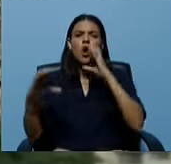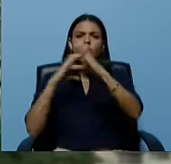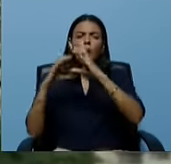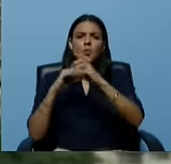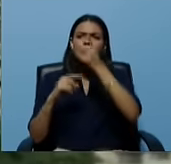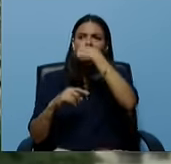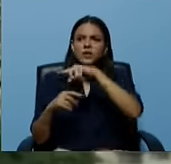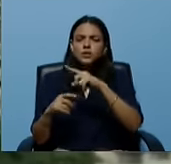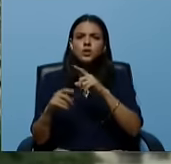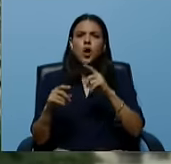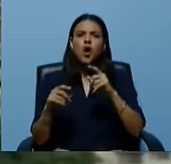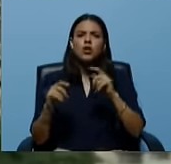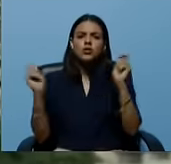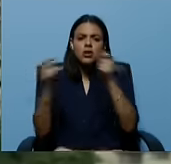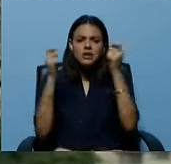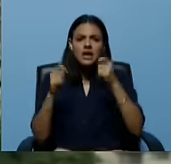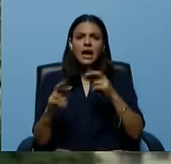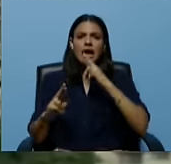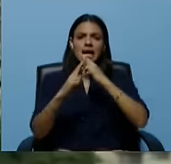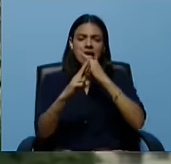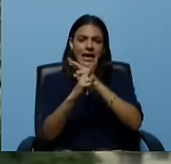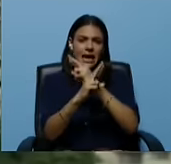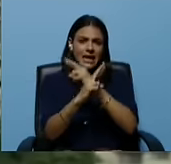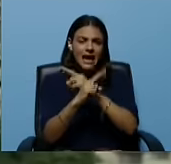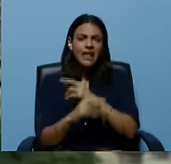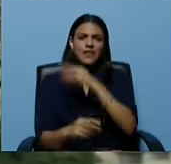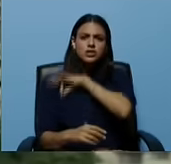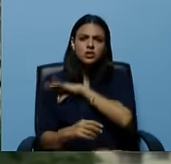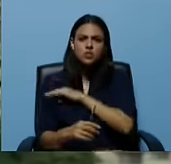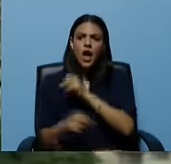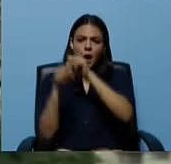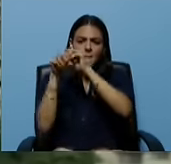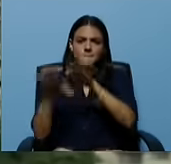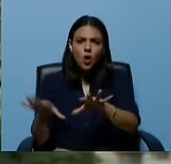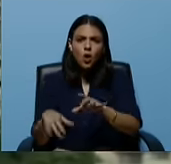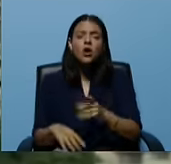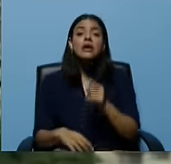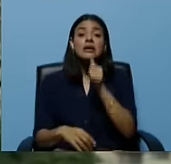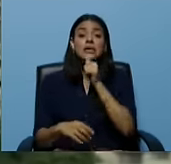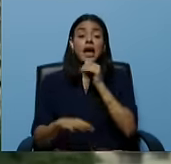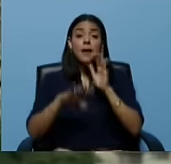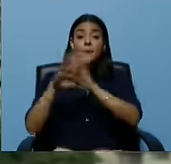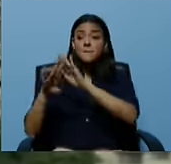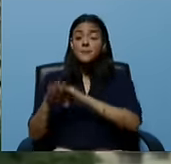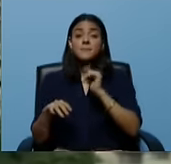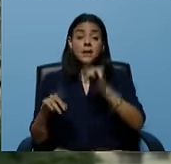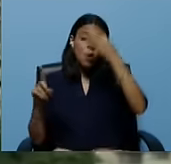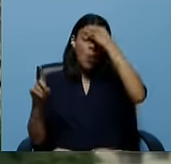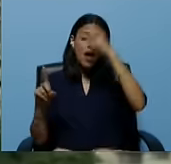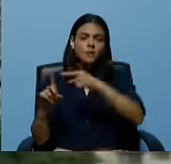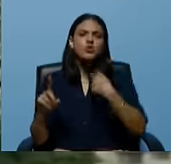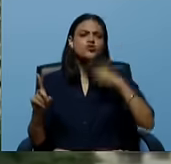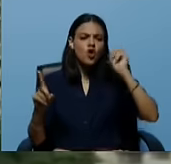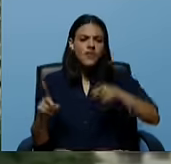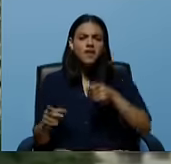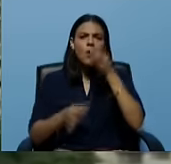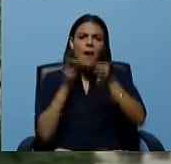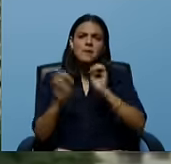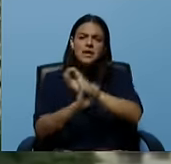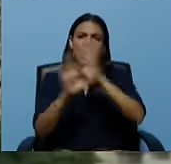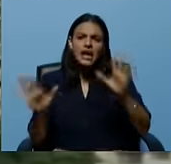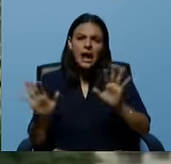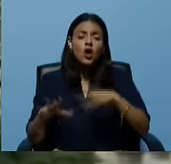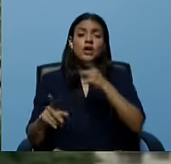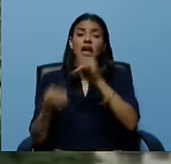comunicación, algunas redes sociales y a petición de Edmundo González Urrutia debo comunicar que